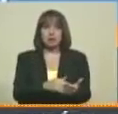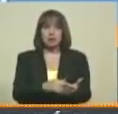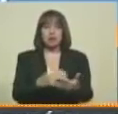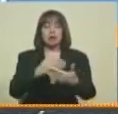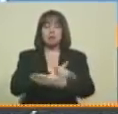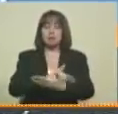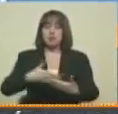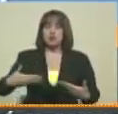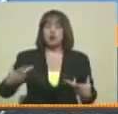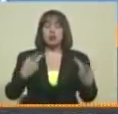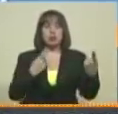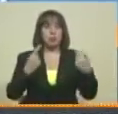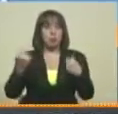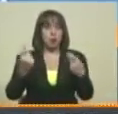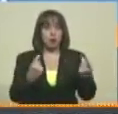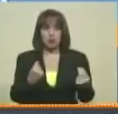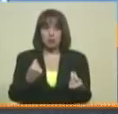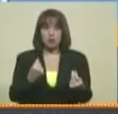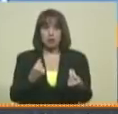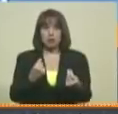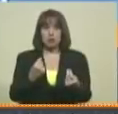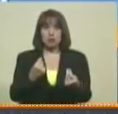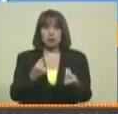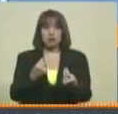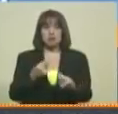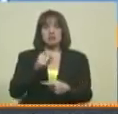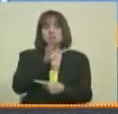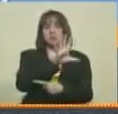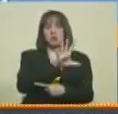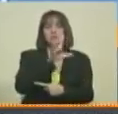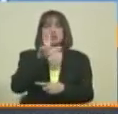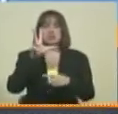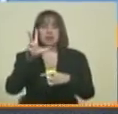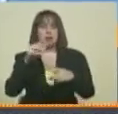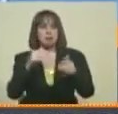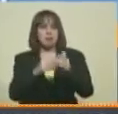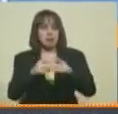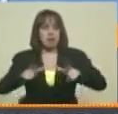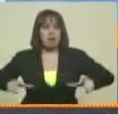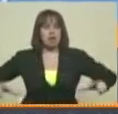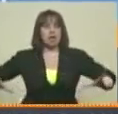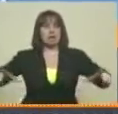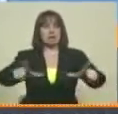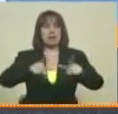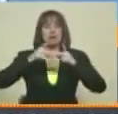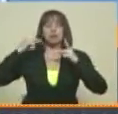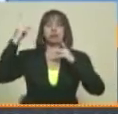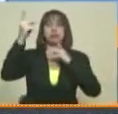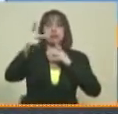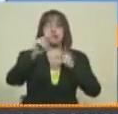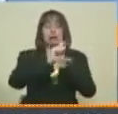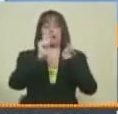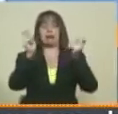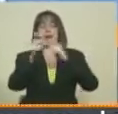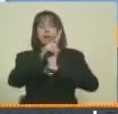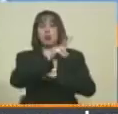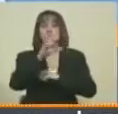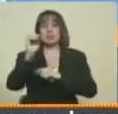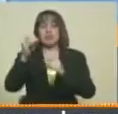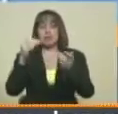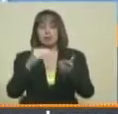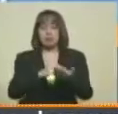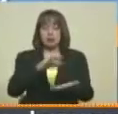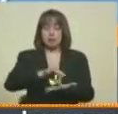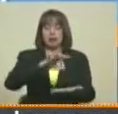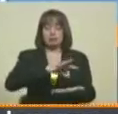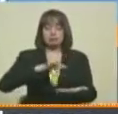2.480.000 millones de bolívares para pasar de 53.000 hectáreas a 200.000 hectáreas del plan